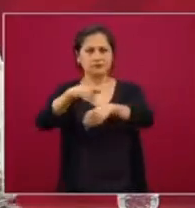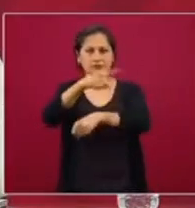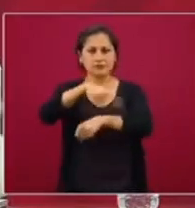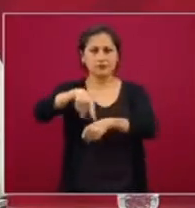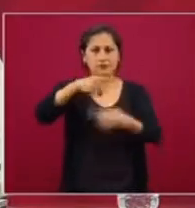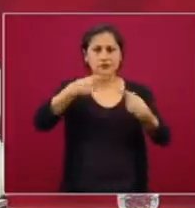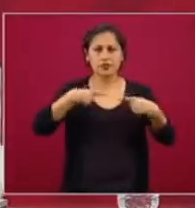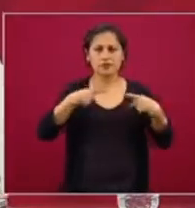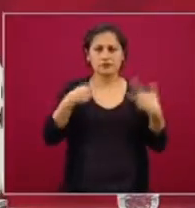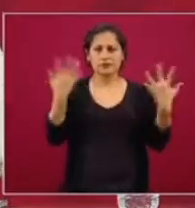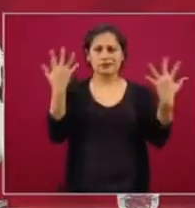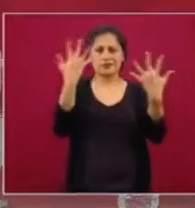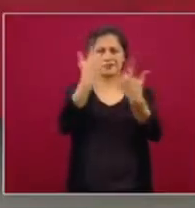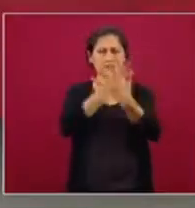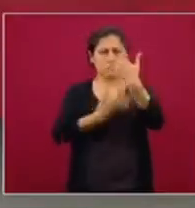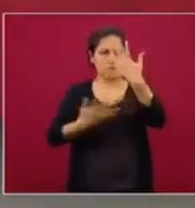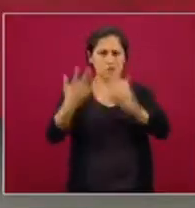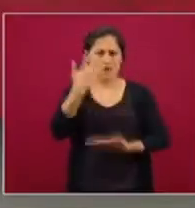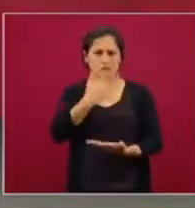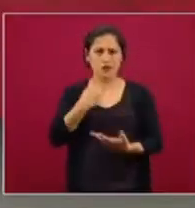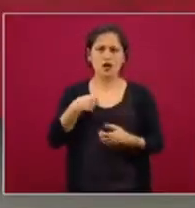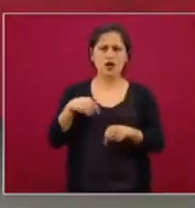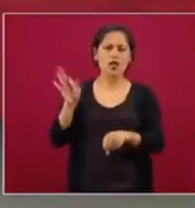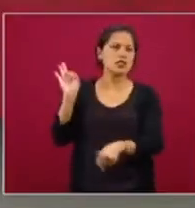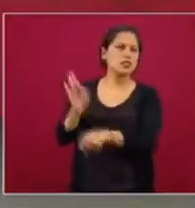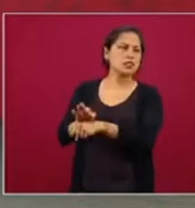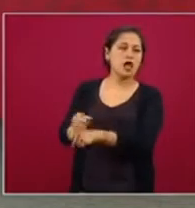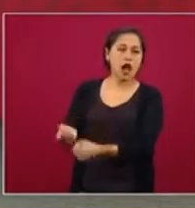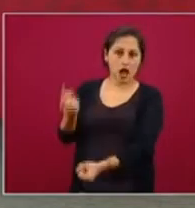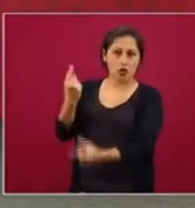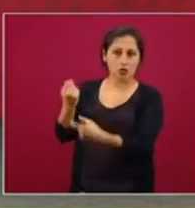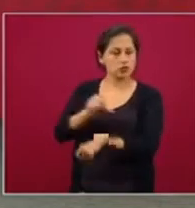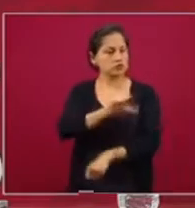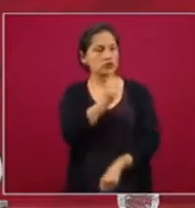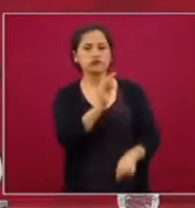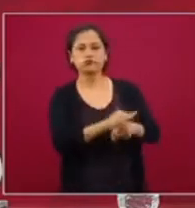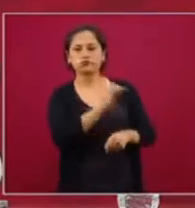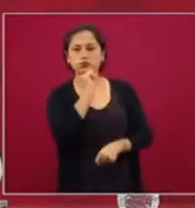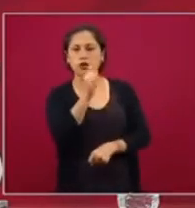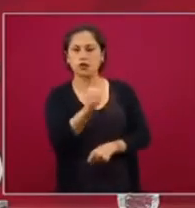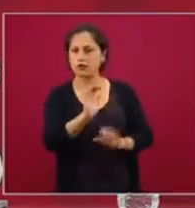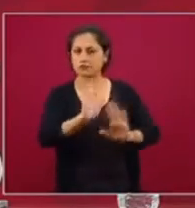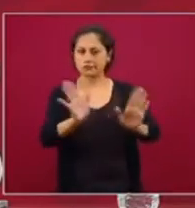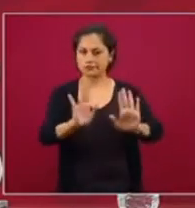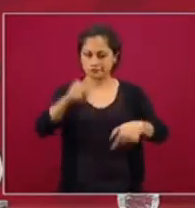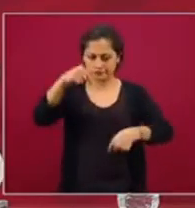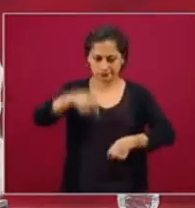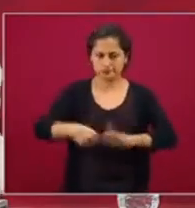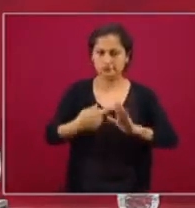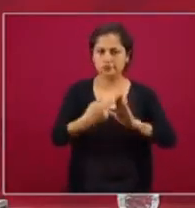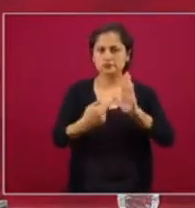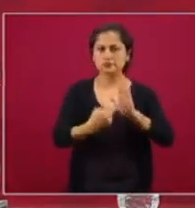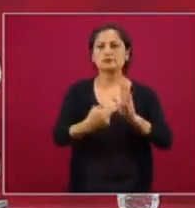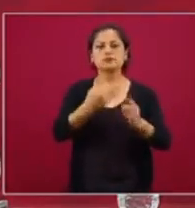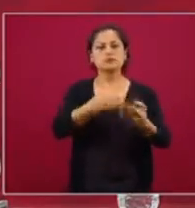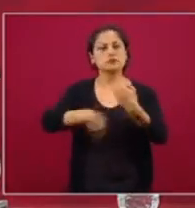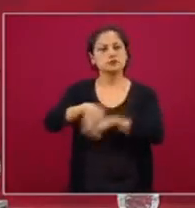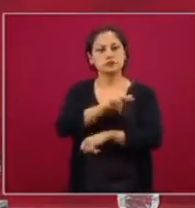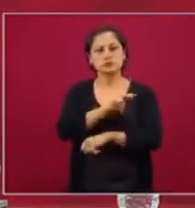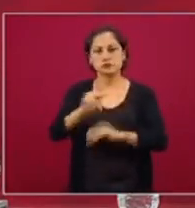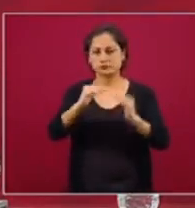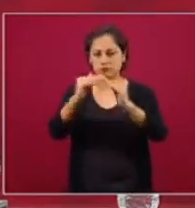que privilegio en el sentido de que hay consentidos o no consentidos. Aquí nos manejamos por estos criterios técnicos. No tenía esa información. No hay ningún